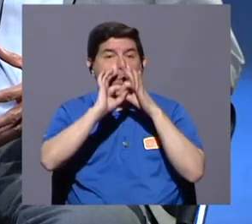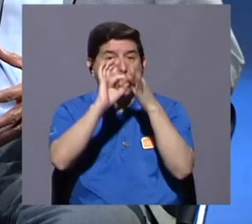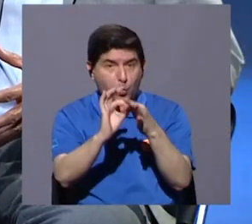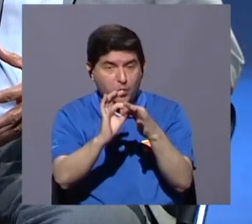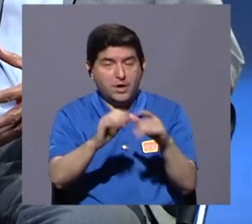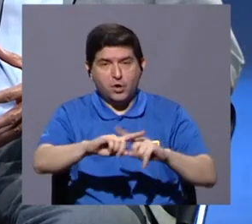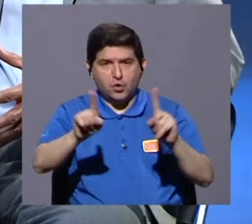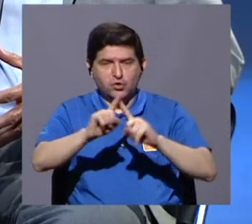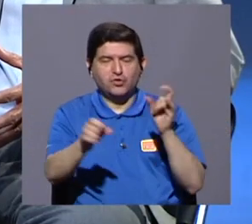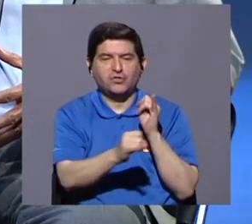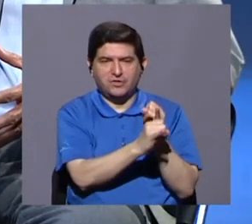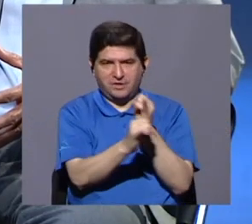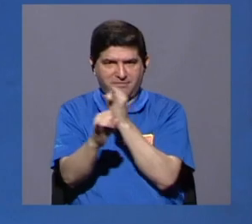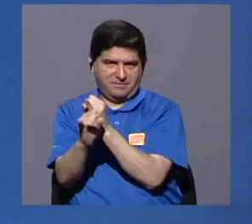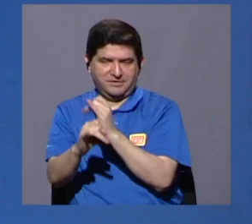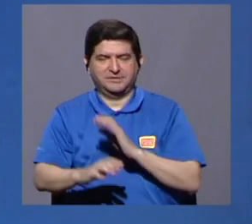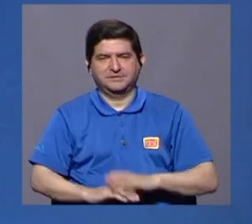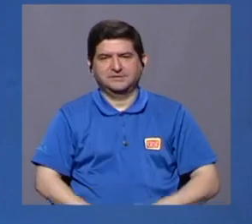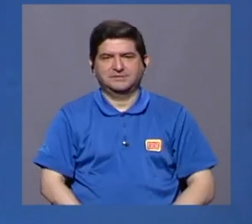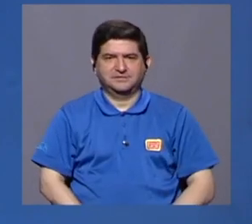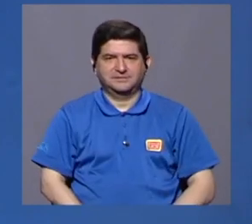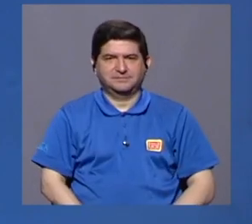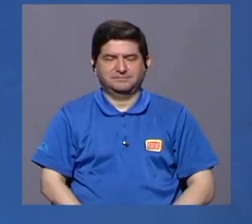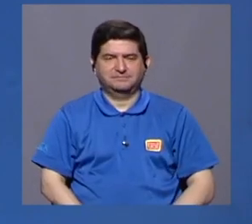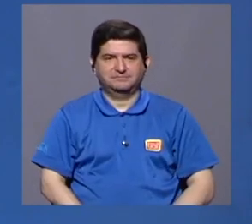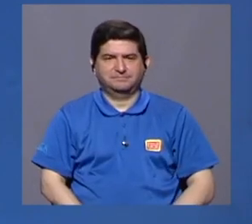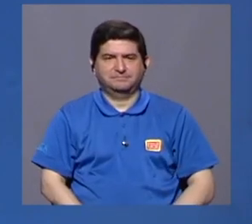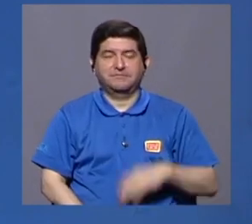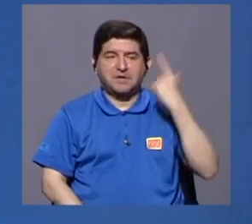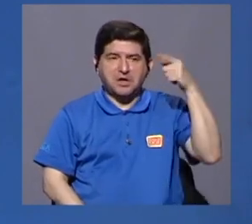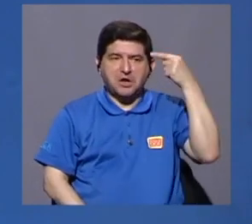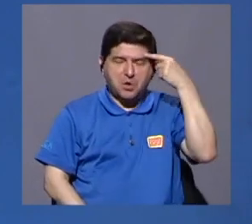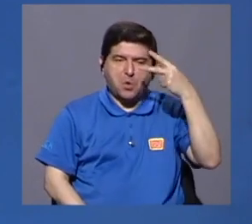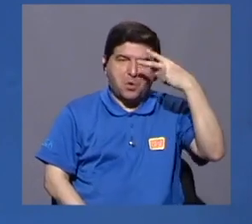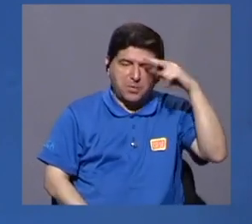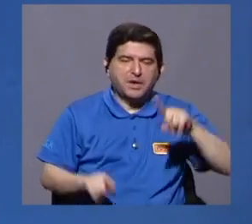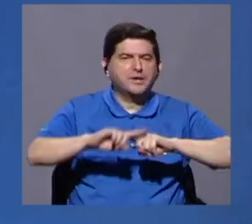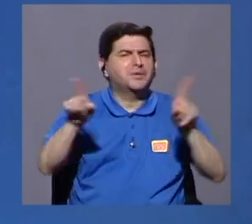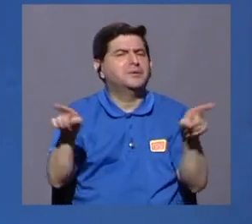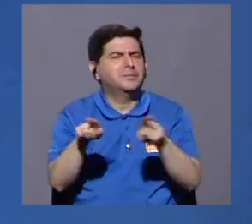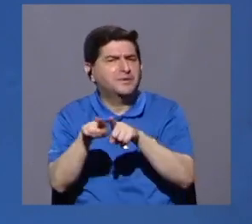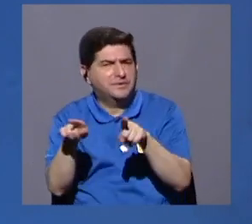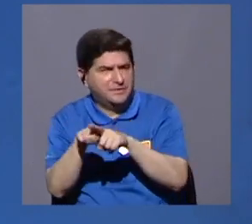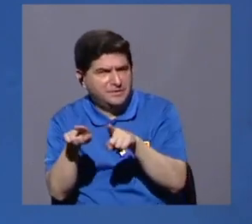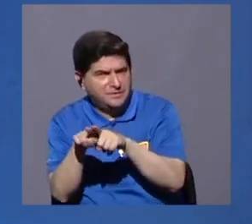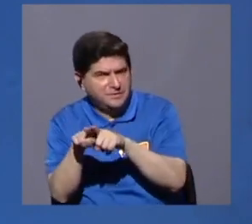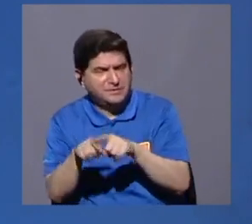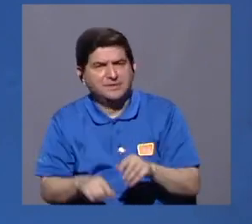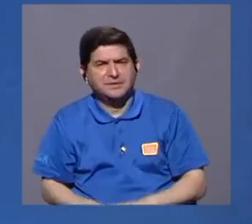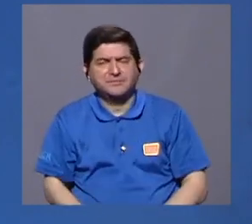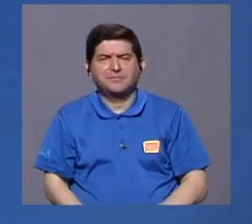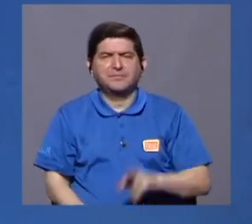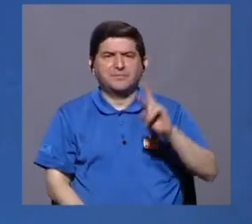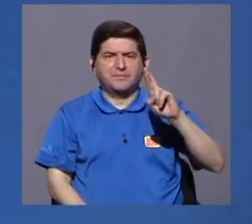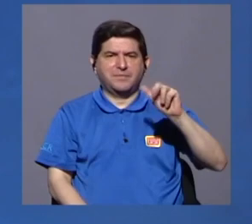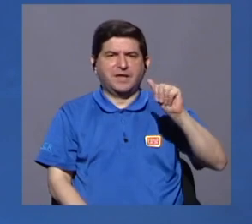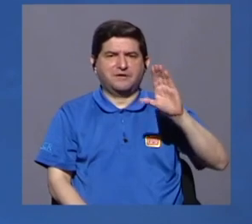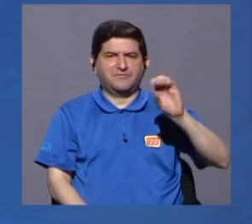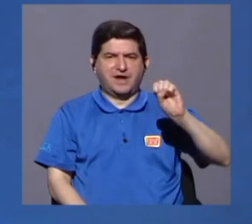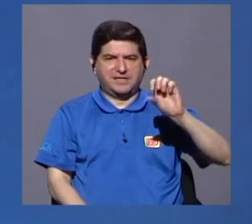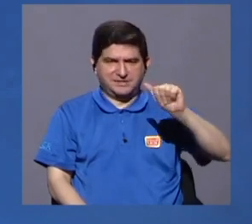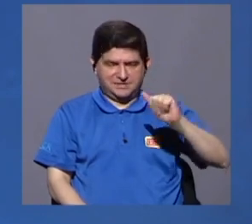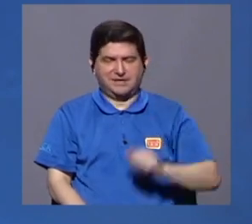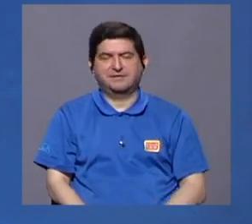diferentes instituciones como bueno por el gobierno de méxico pero también esté con gaxa por ejemplo